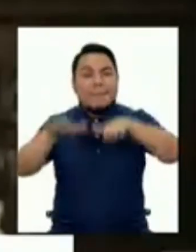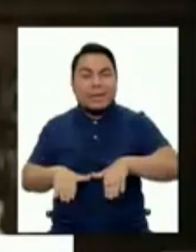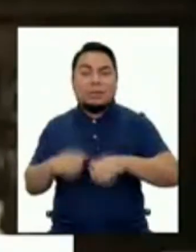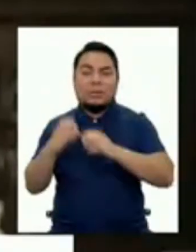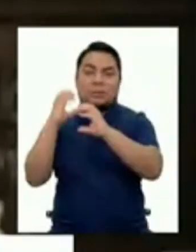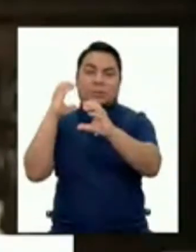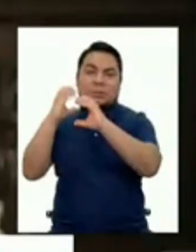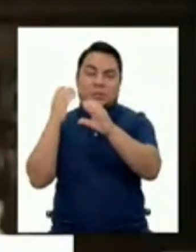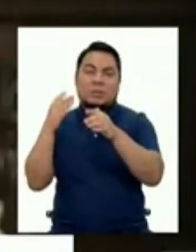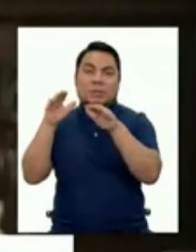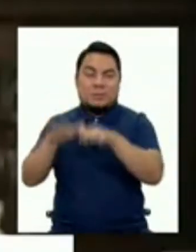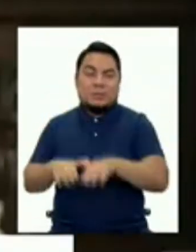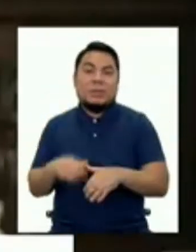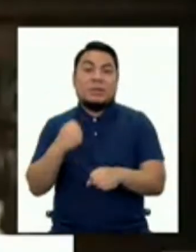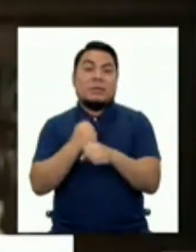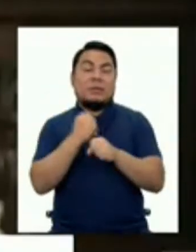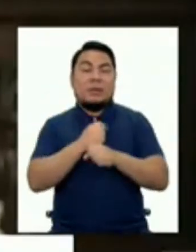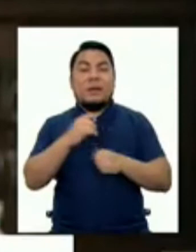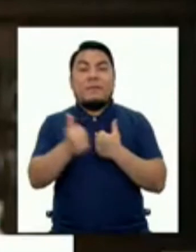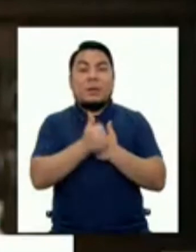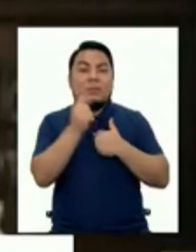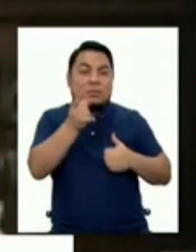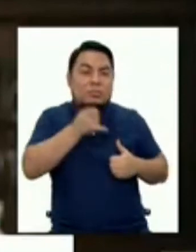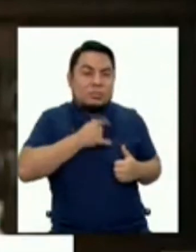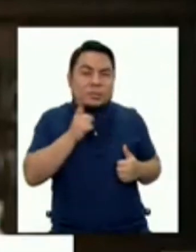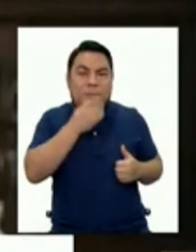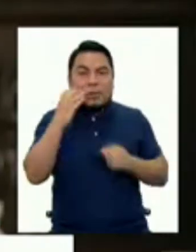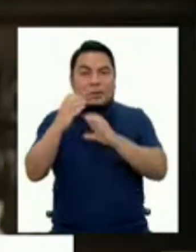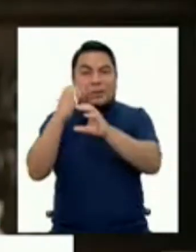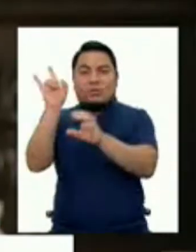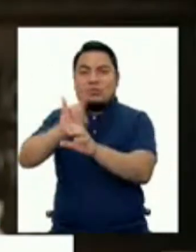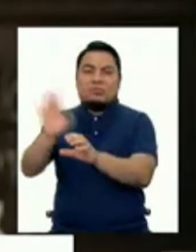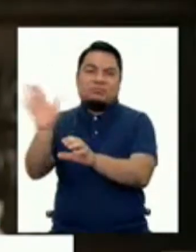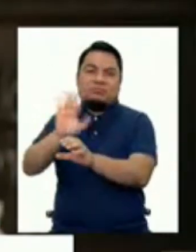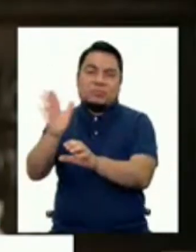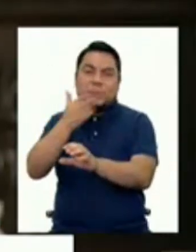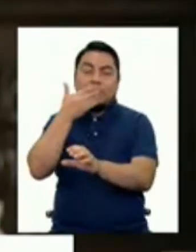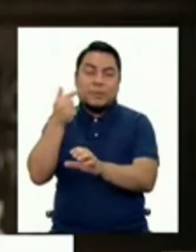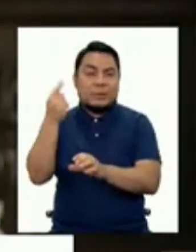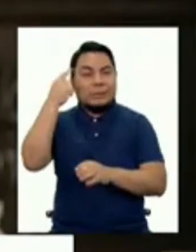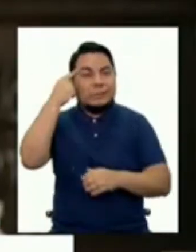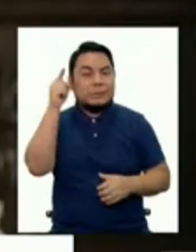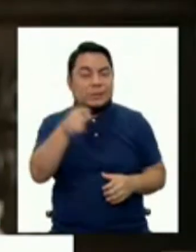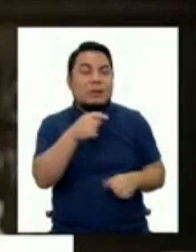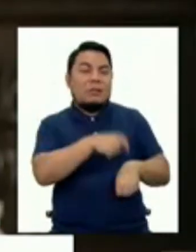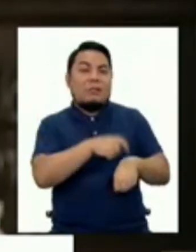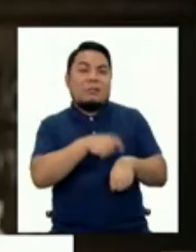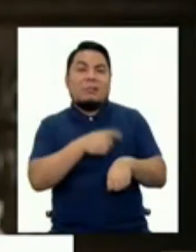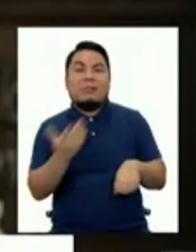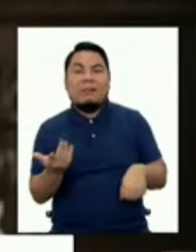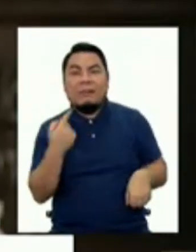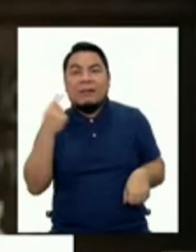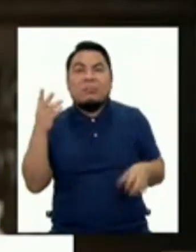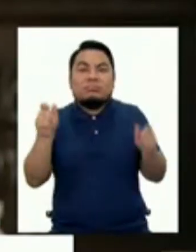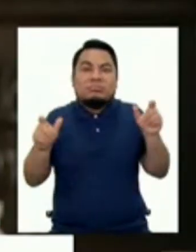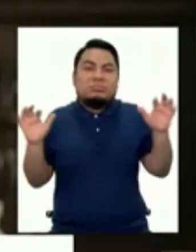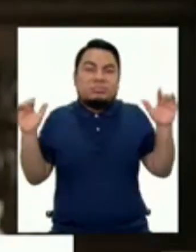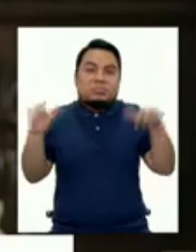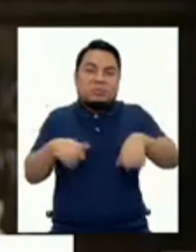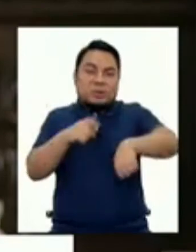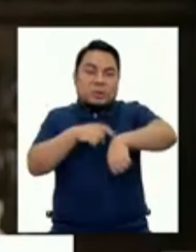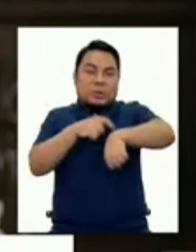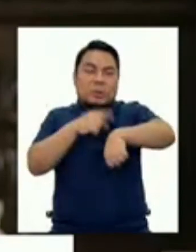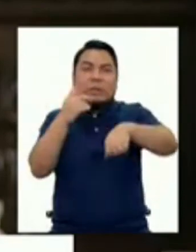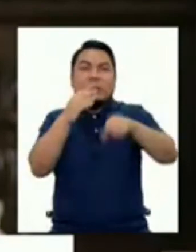evitar que los trabajadores utilicen el sistema del transporte público justamente en las horas punta, donde son